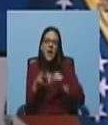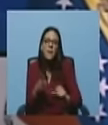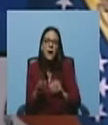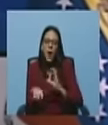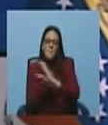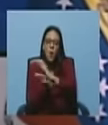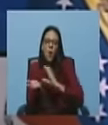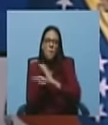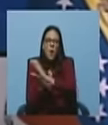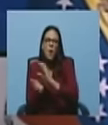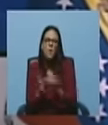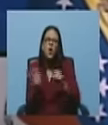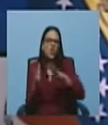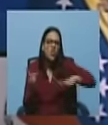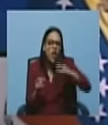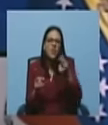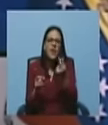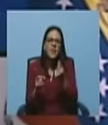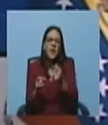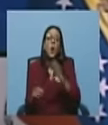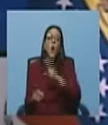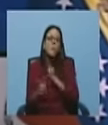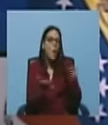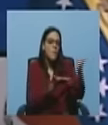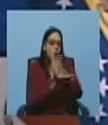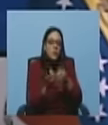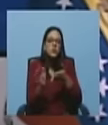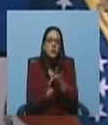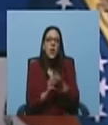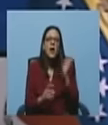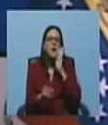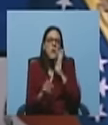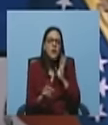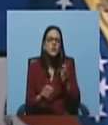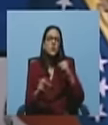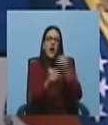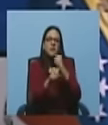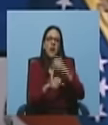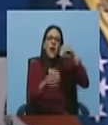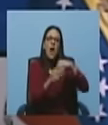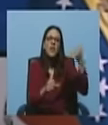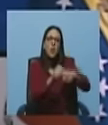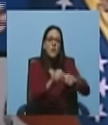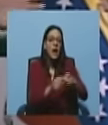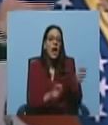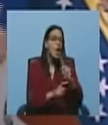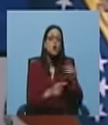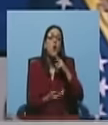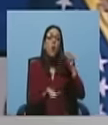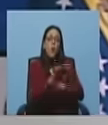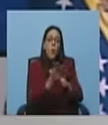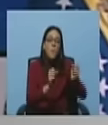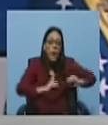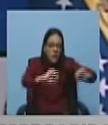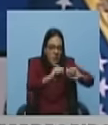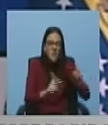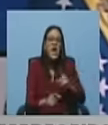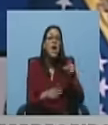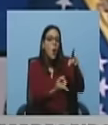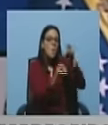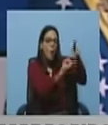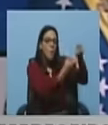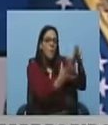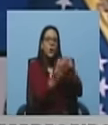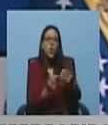¿De dónde venía esa plata? De la recolección de basura en Maracaibo, que en verdad la cobraban pero no la